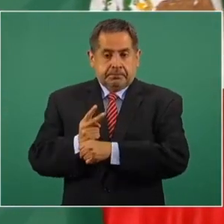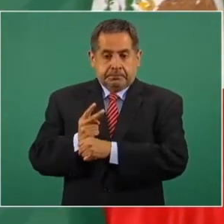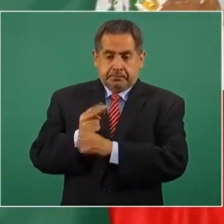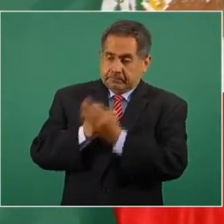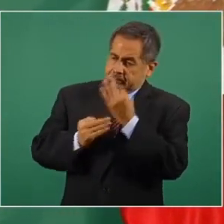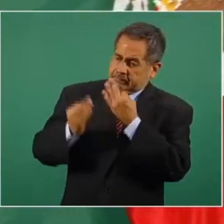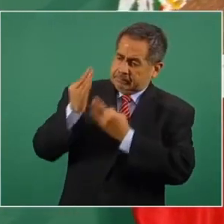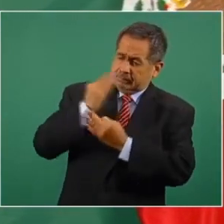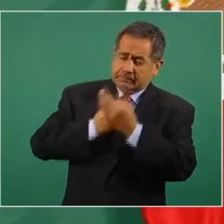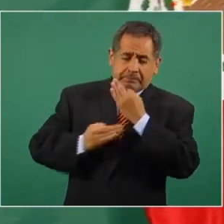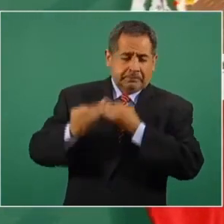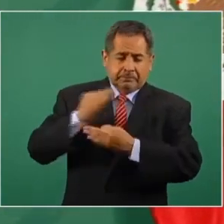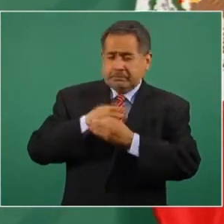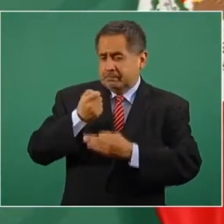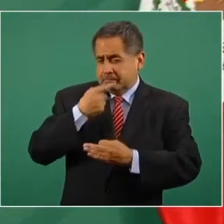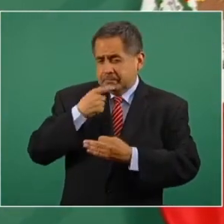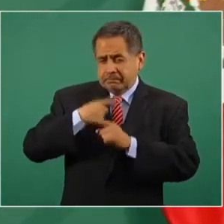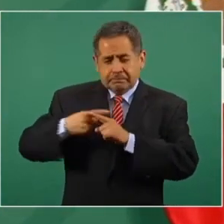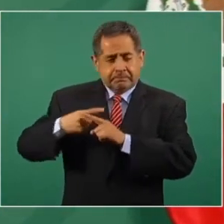porque